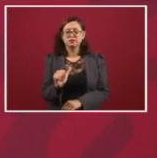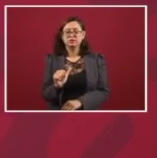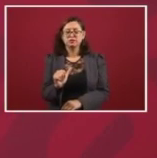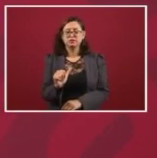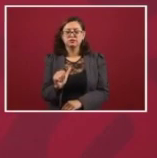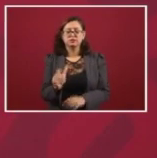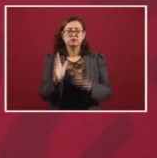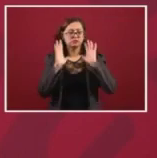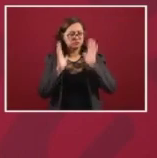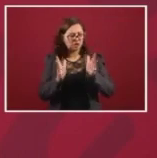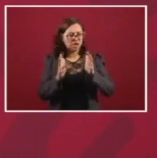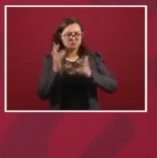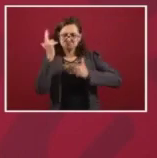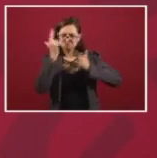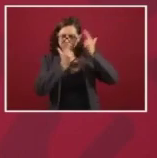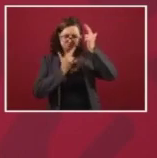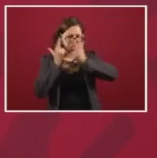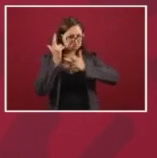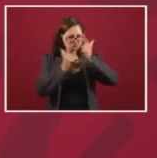el estudio